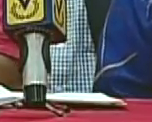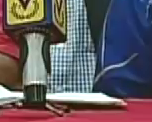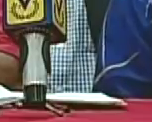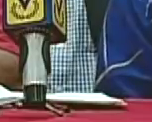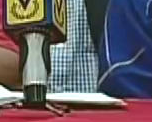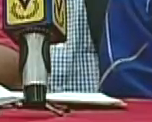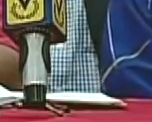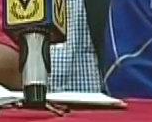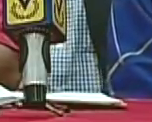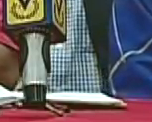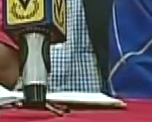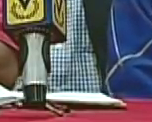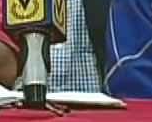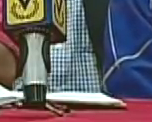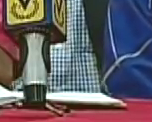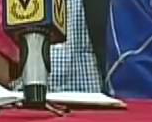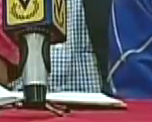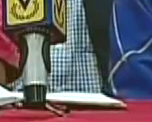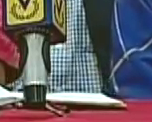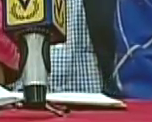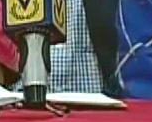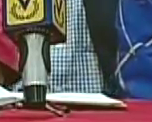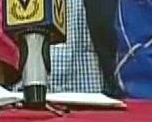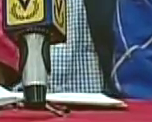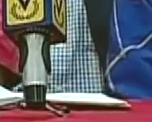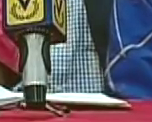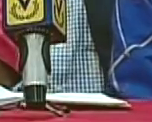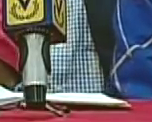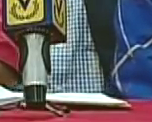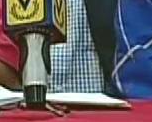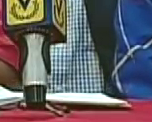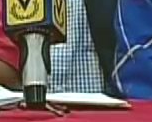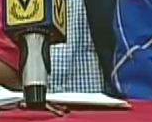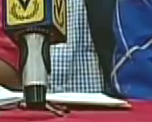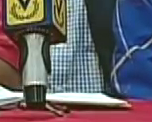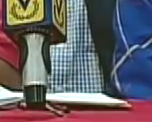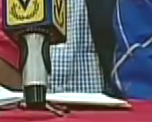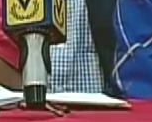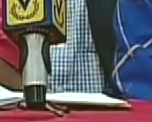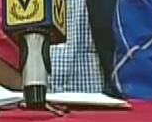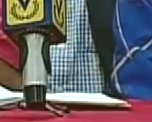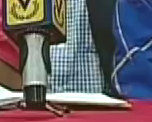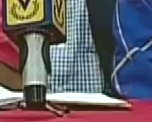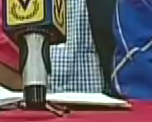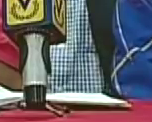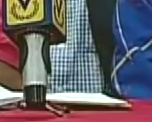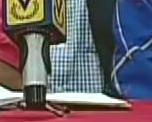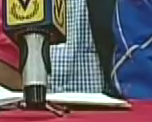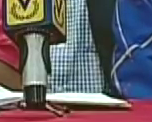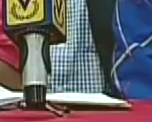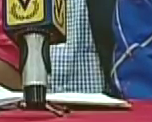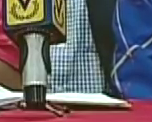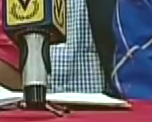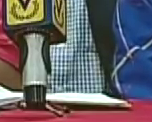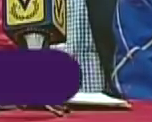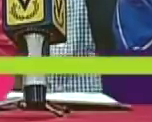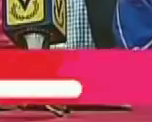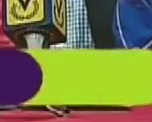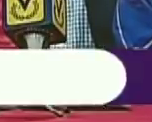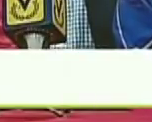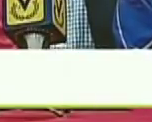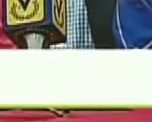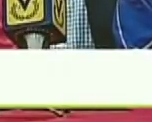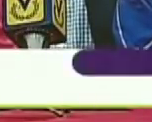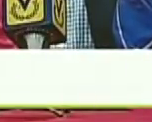Partido Socialista Unido Venezuela, dando las gracias a los distintos medios de comunicación. Estamos en el estado de Anzuategui,